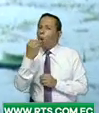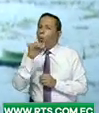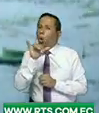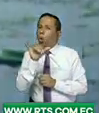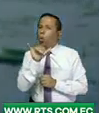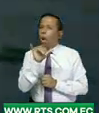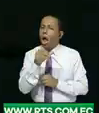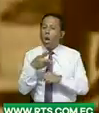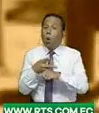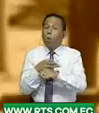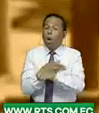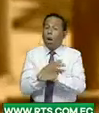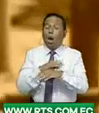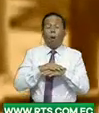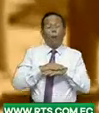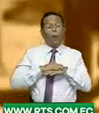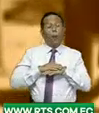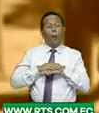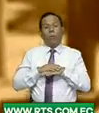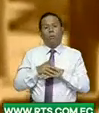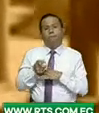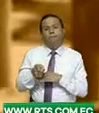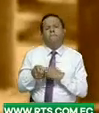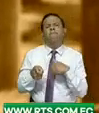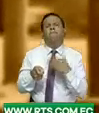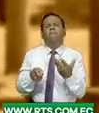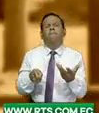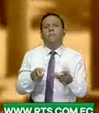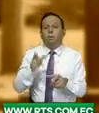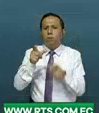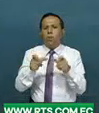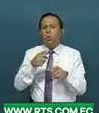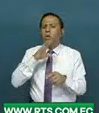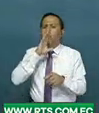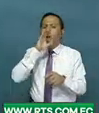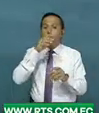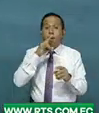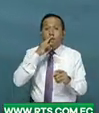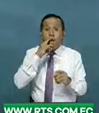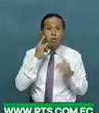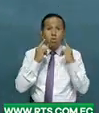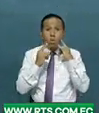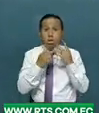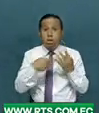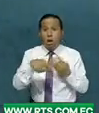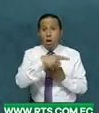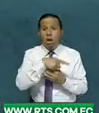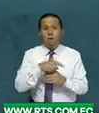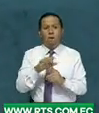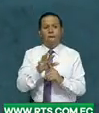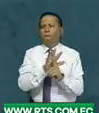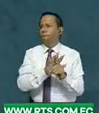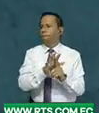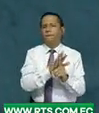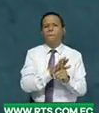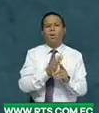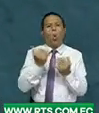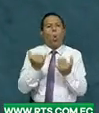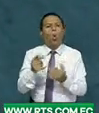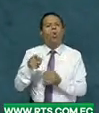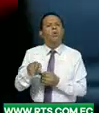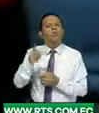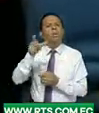peligrosamente, en su mayoría las víctimas de los agresores sexuales menores de edad. En esta vez el acusado, un pastor con supuestos poderes